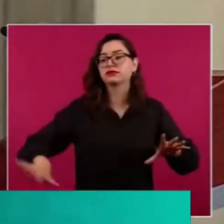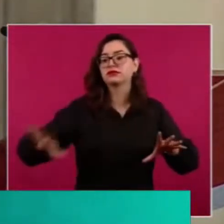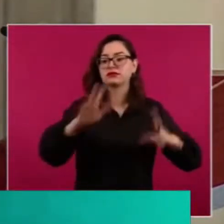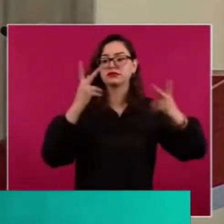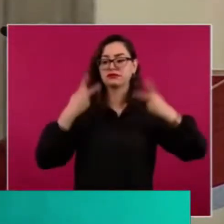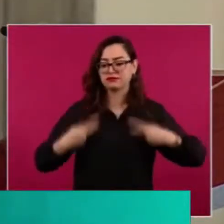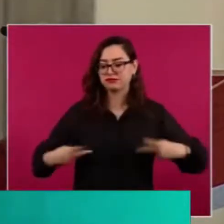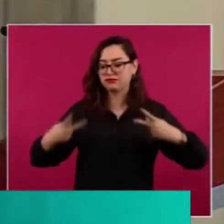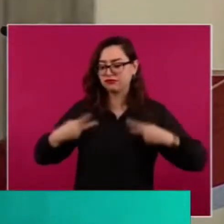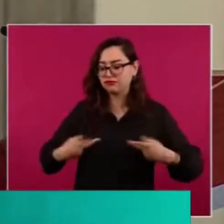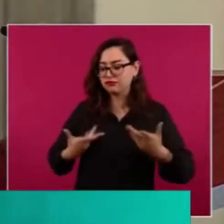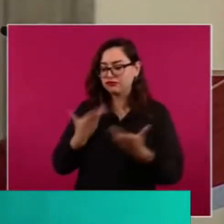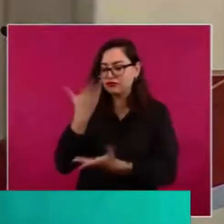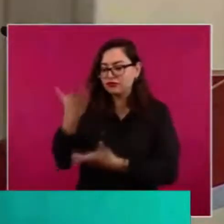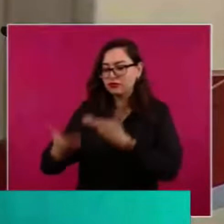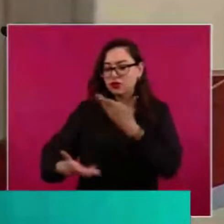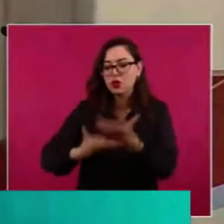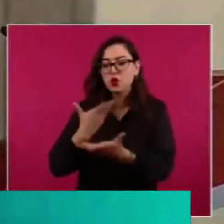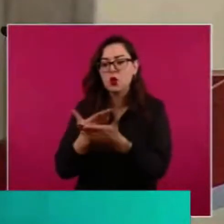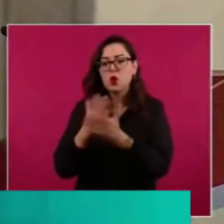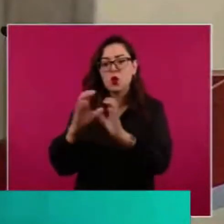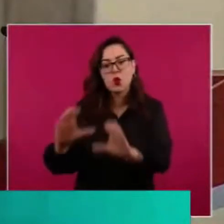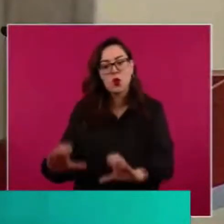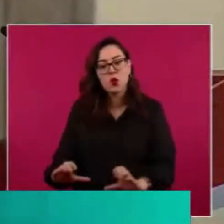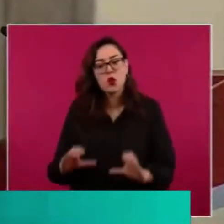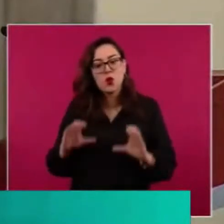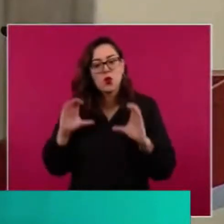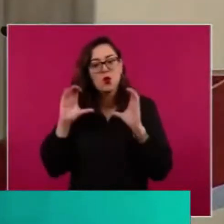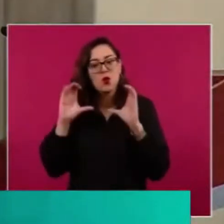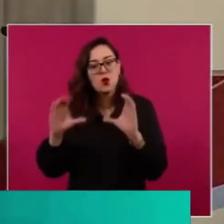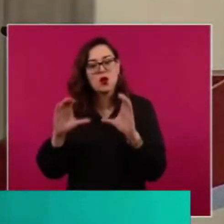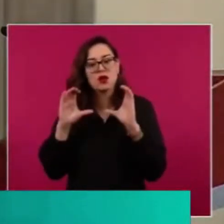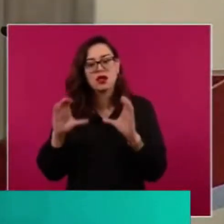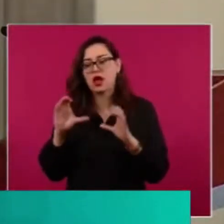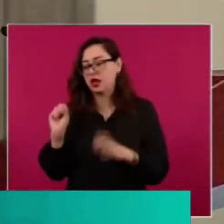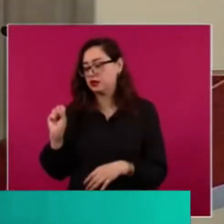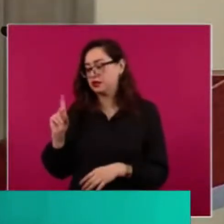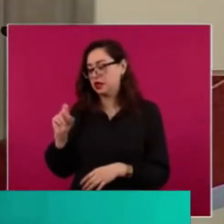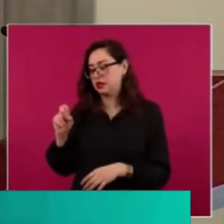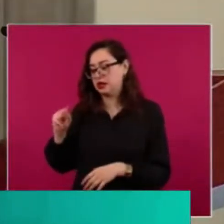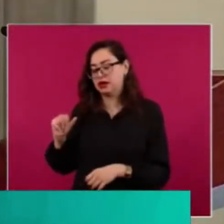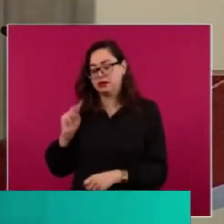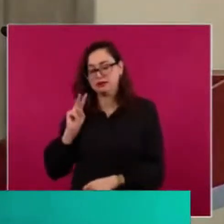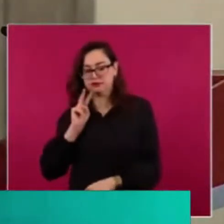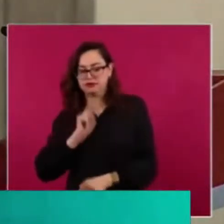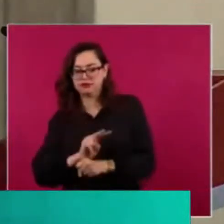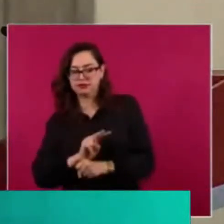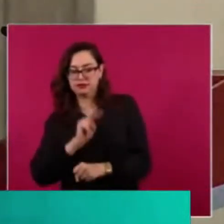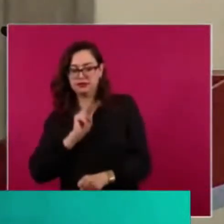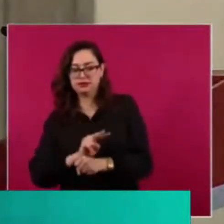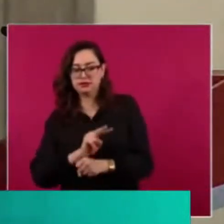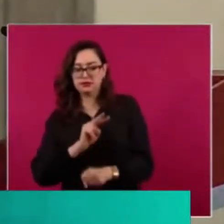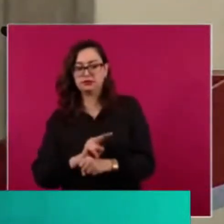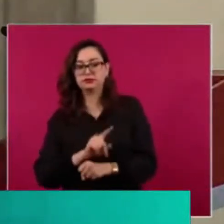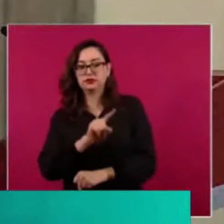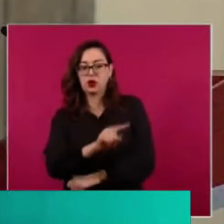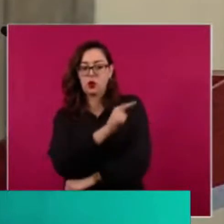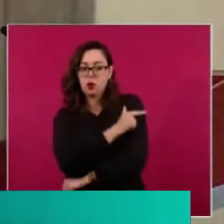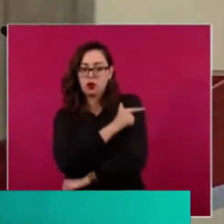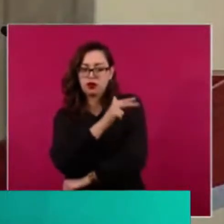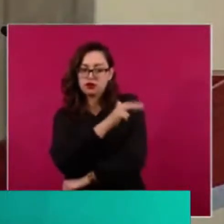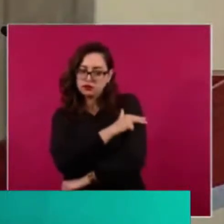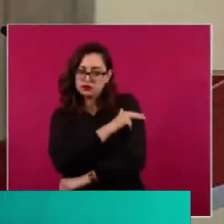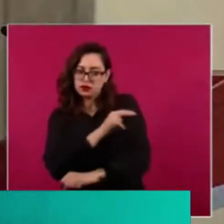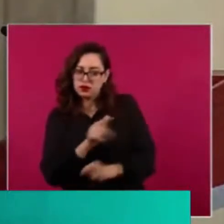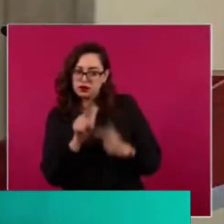el crecimiento sano de la que debe ser la principal institución